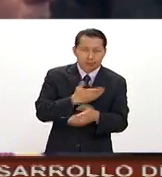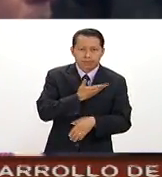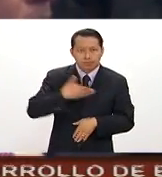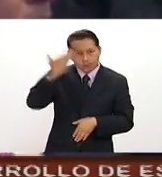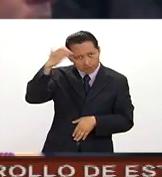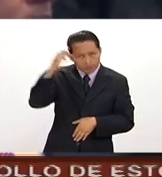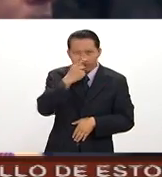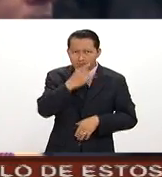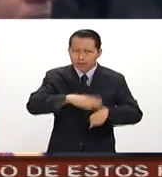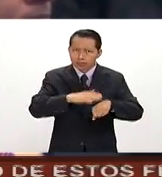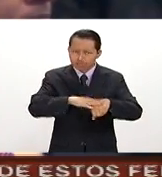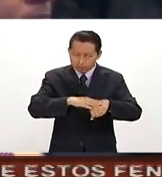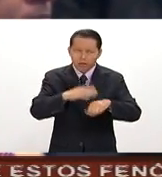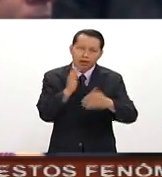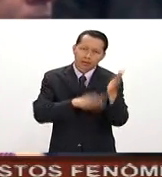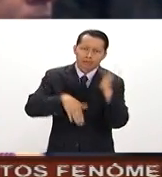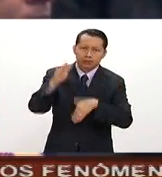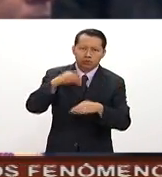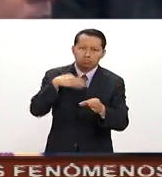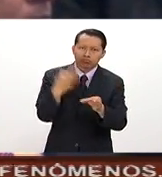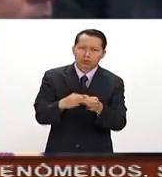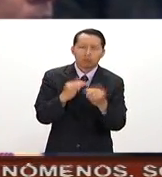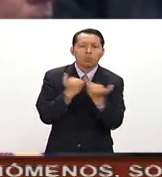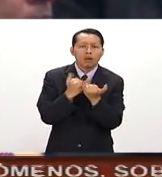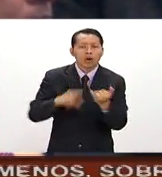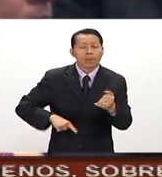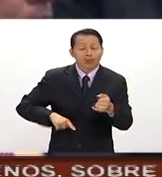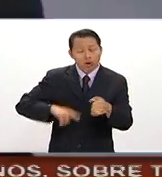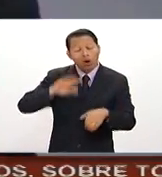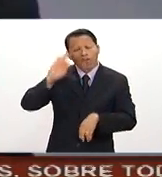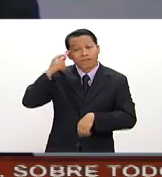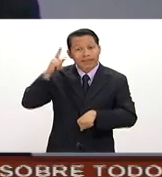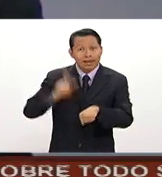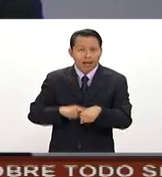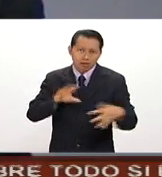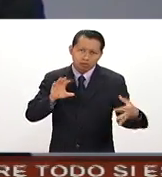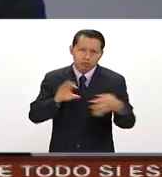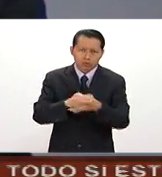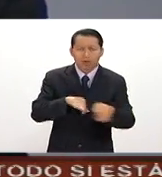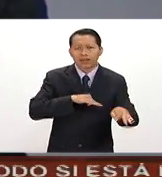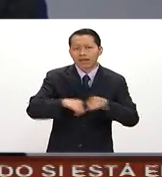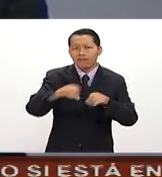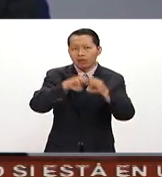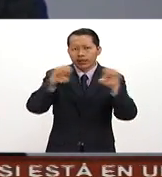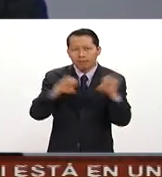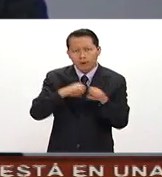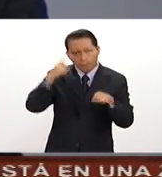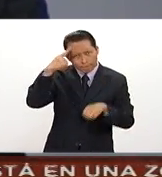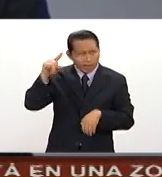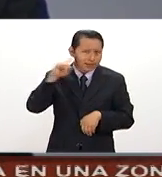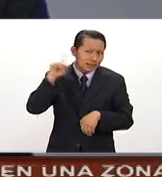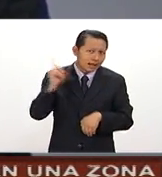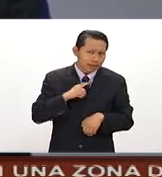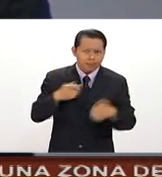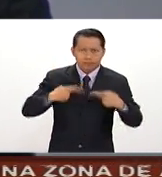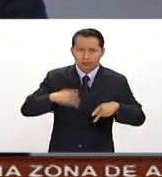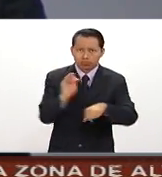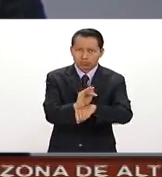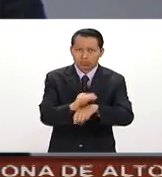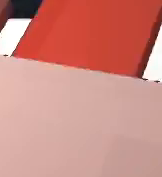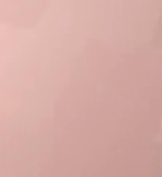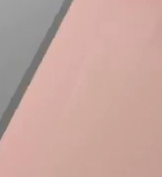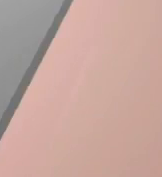le deseó éxito y dijo que el gobierno federal trabajará en equipo por el bienestar y prosperidad de los zacatecanos.